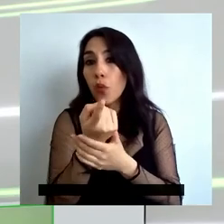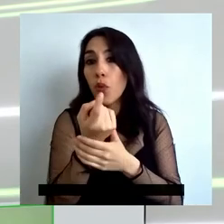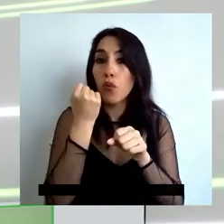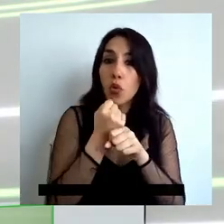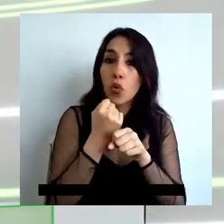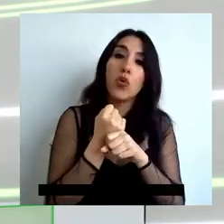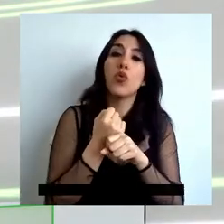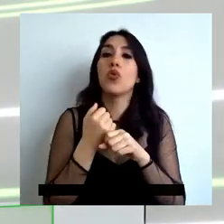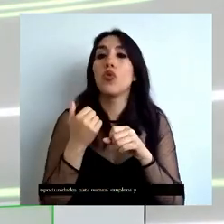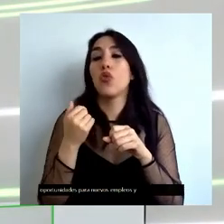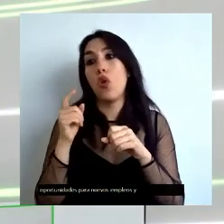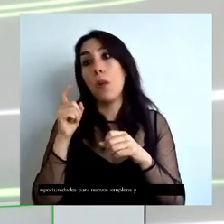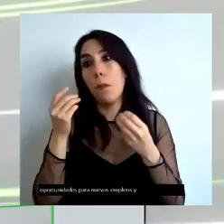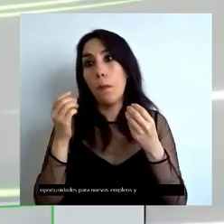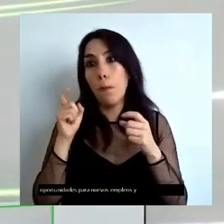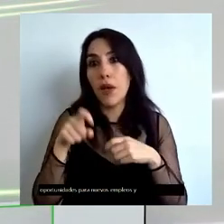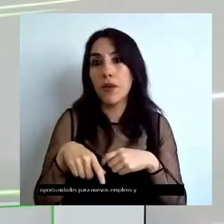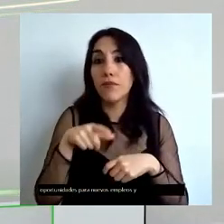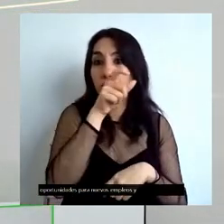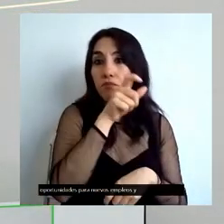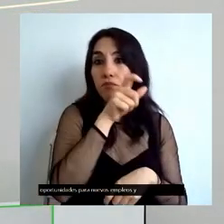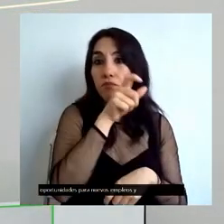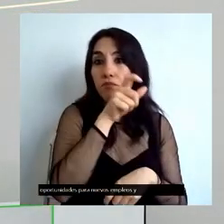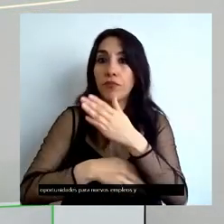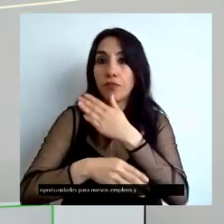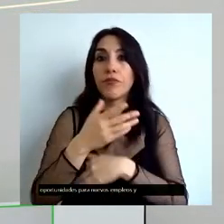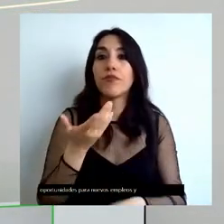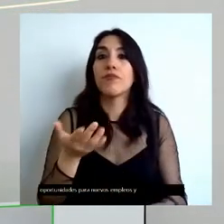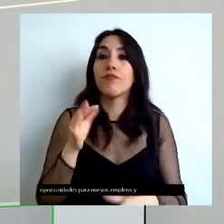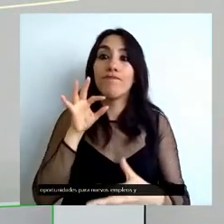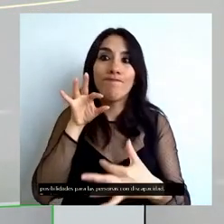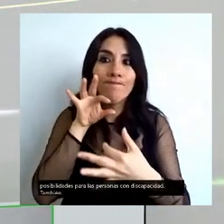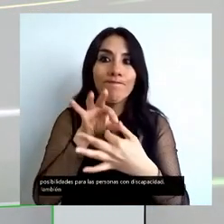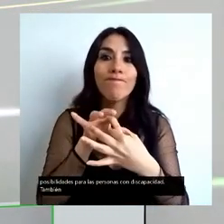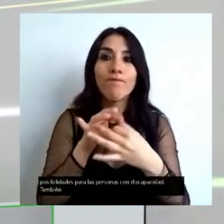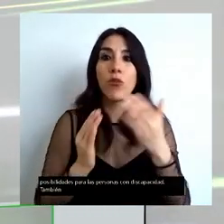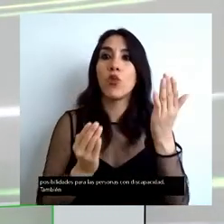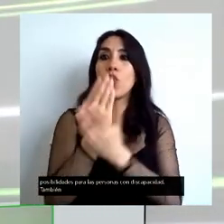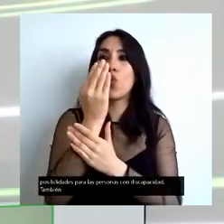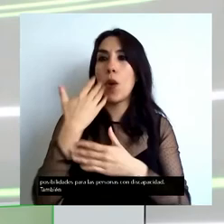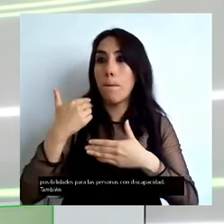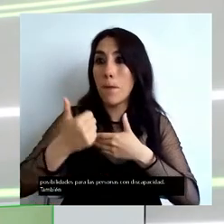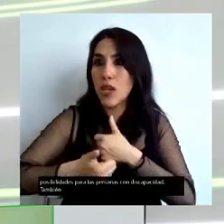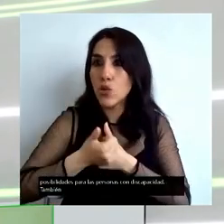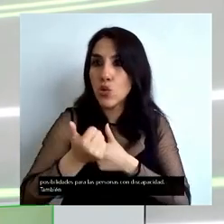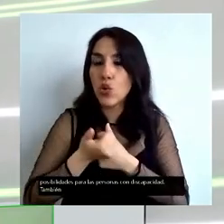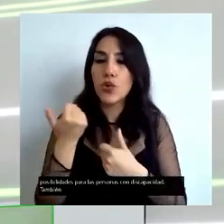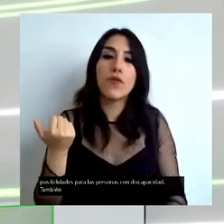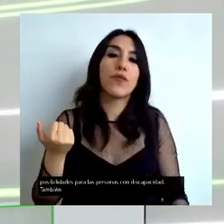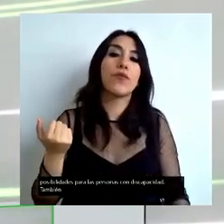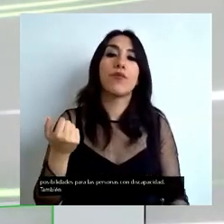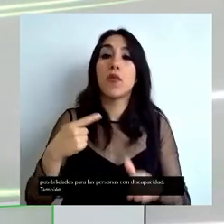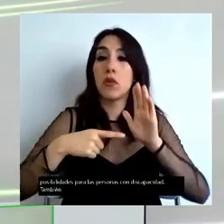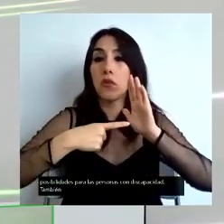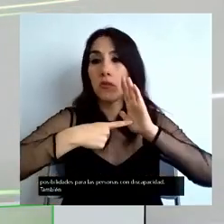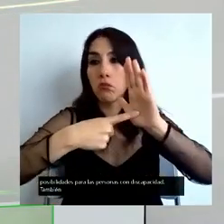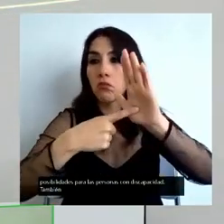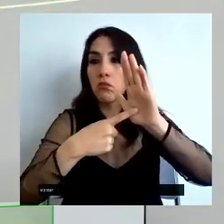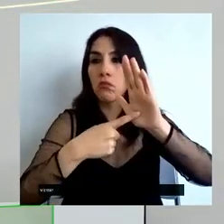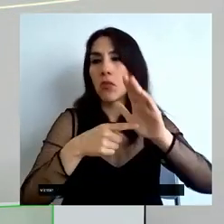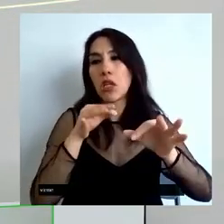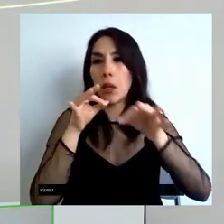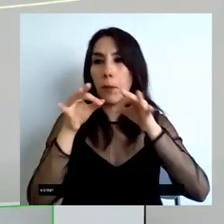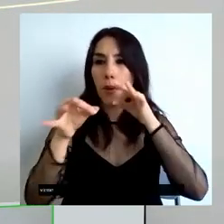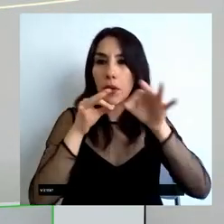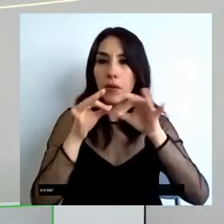vez también viene aparejado de nuevos riesgos. En mi presentación había mencionado los riesgos psicosociales, pero